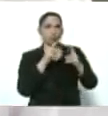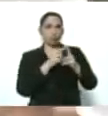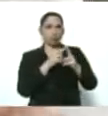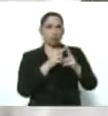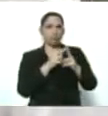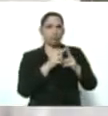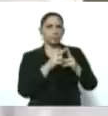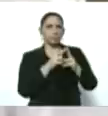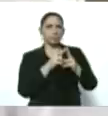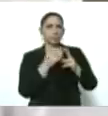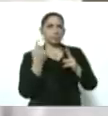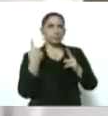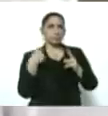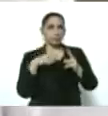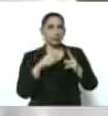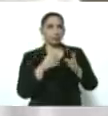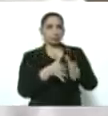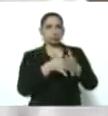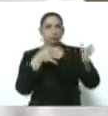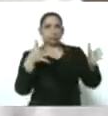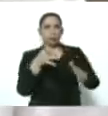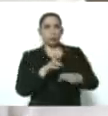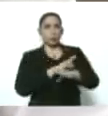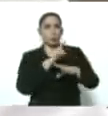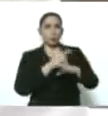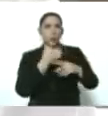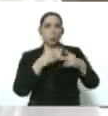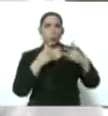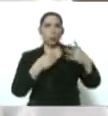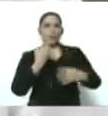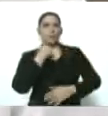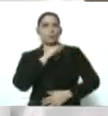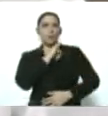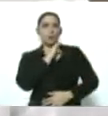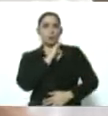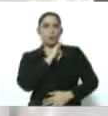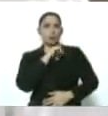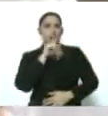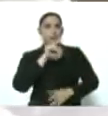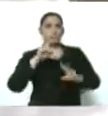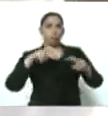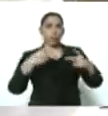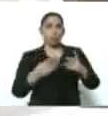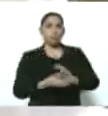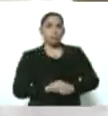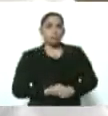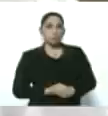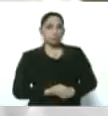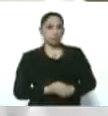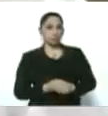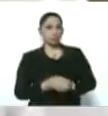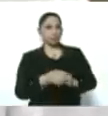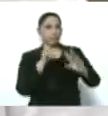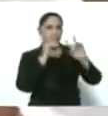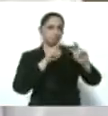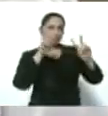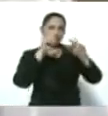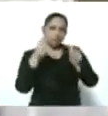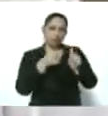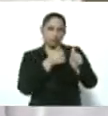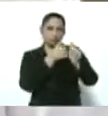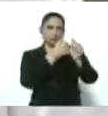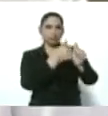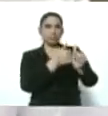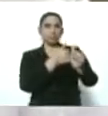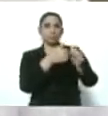han sido ampliamente utilizados en otras enfermedades, repito, esta es nueva. Hay un monitoreo y un acompañamiento desde